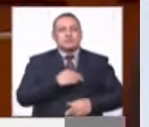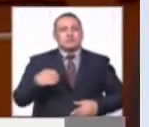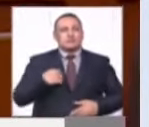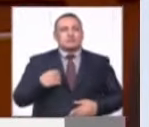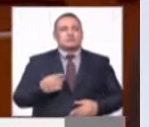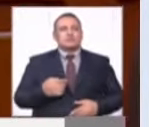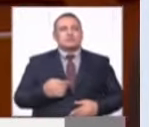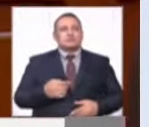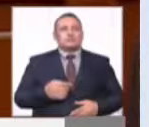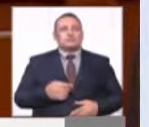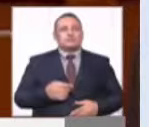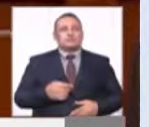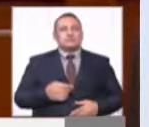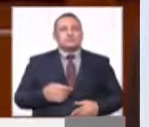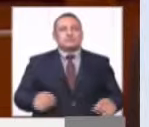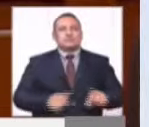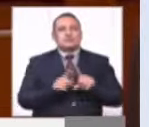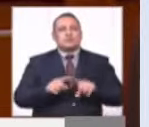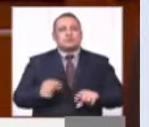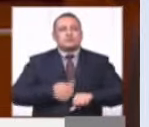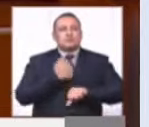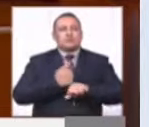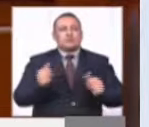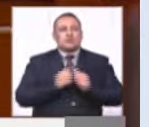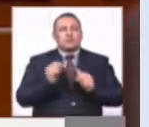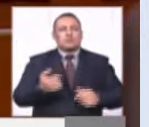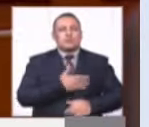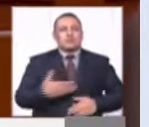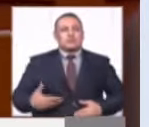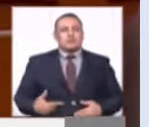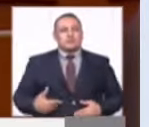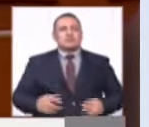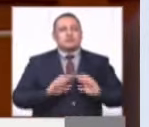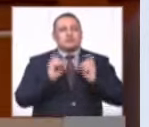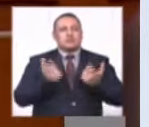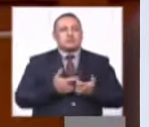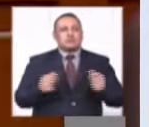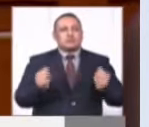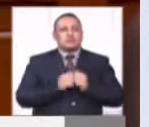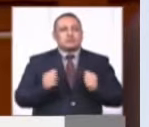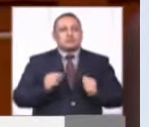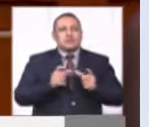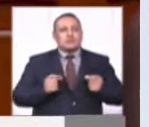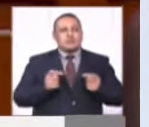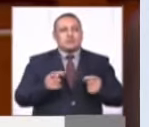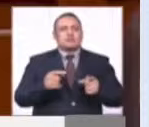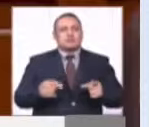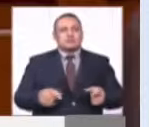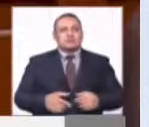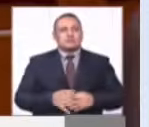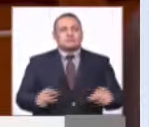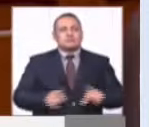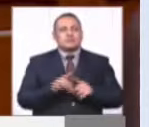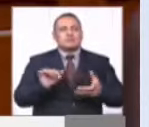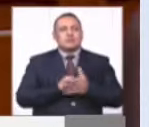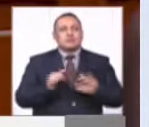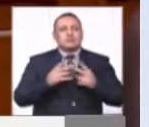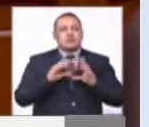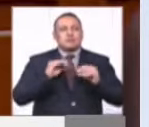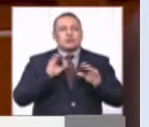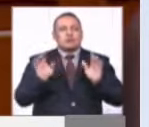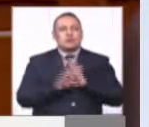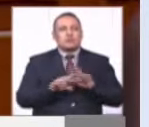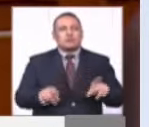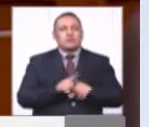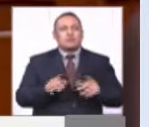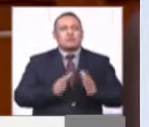ministro del gabinete, como presidenta de la Comisión del Cáncer, voy a hablar